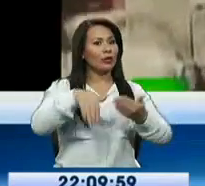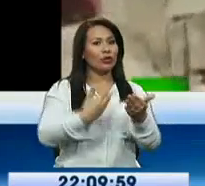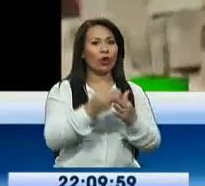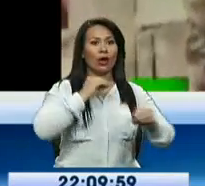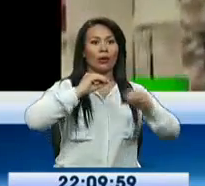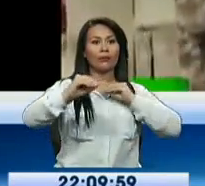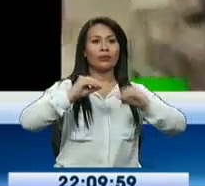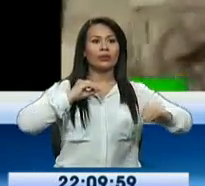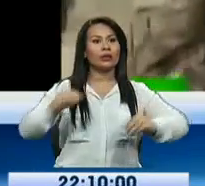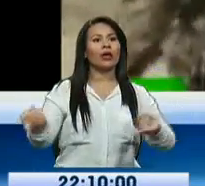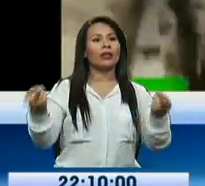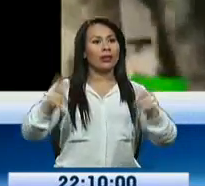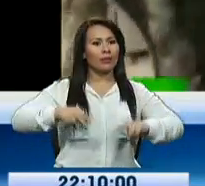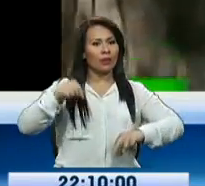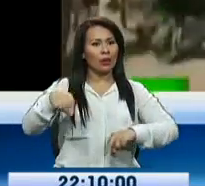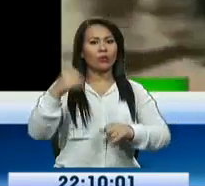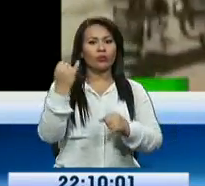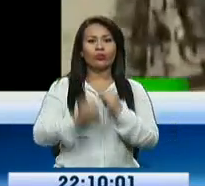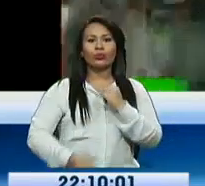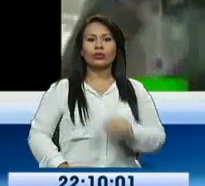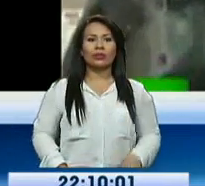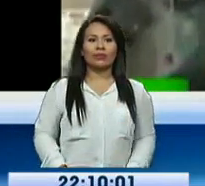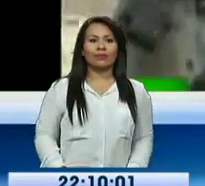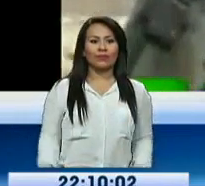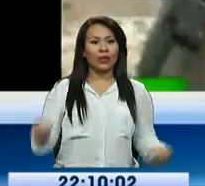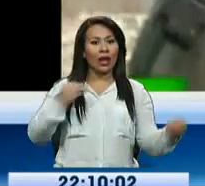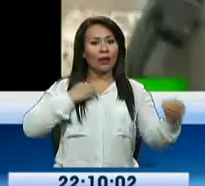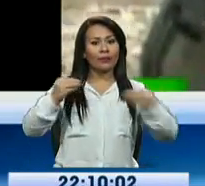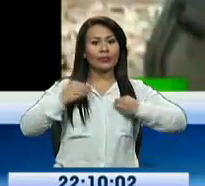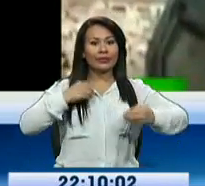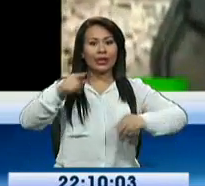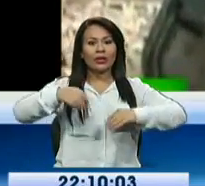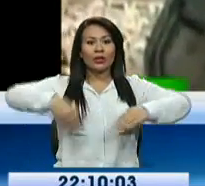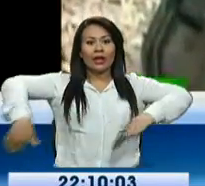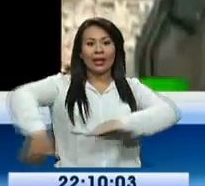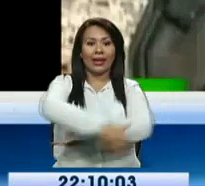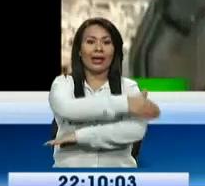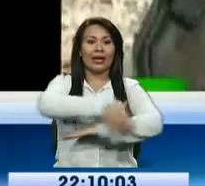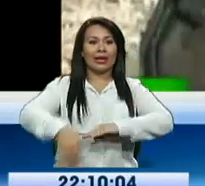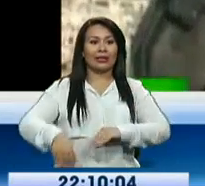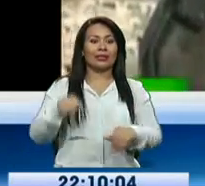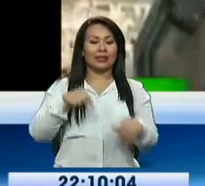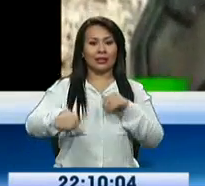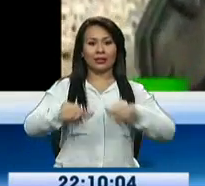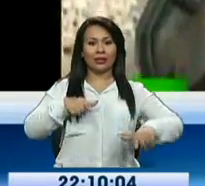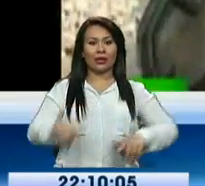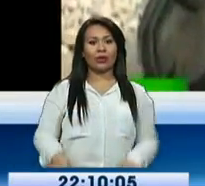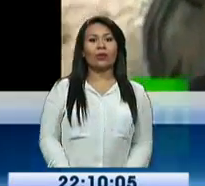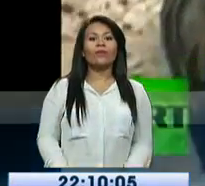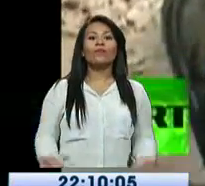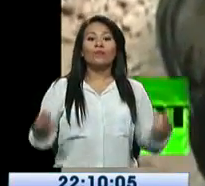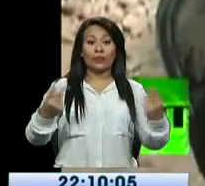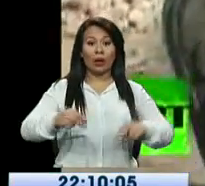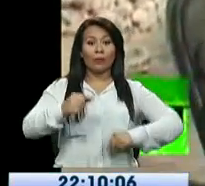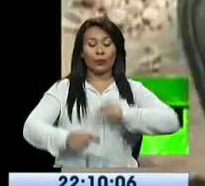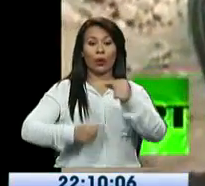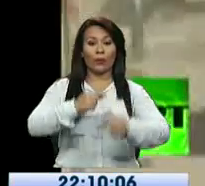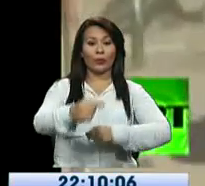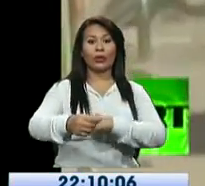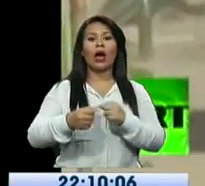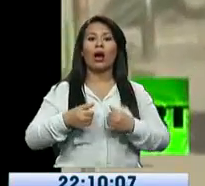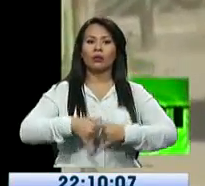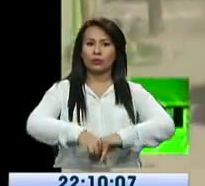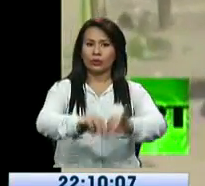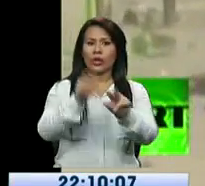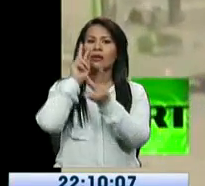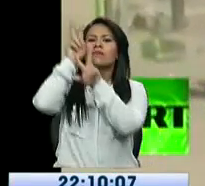ejército intentaba desactivar los explosivos dejados por ISIS en las calles de esta localidad. Las tropas avanzaban con cautela e